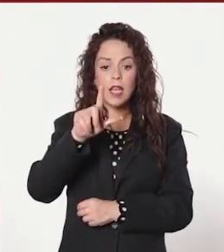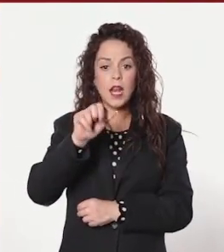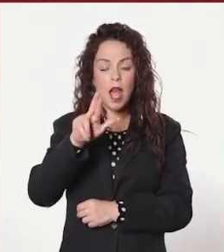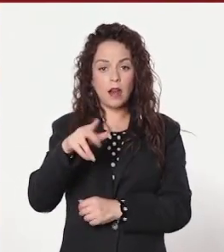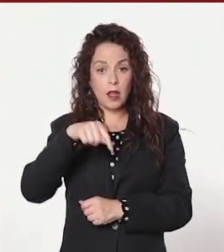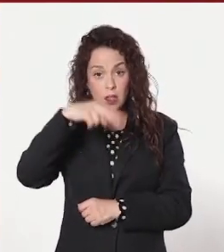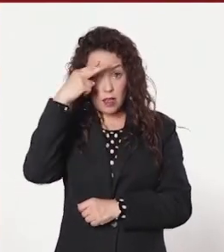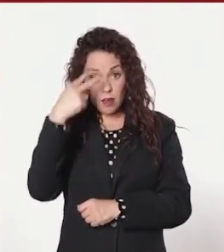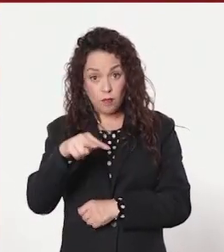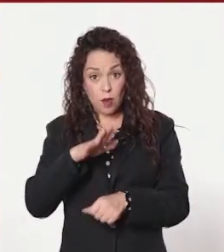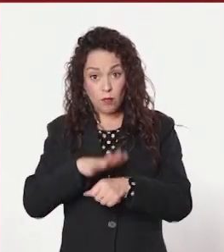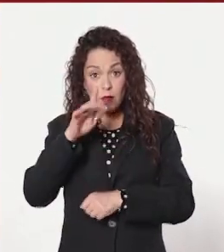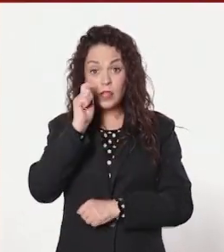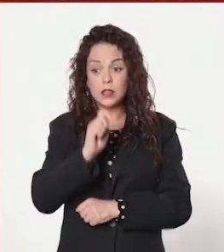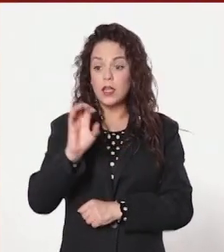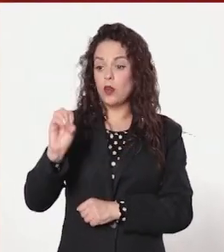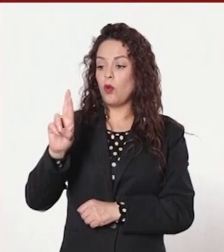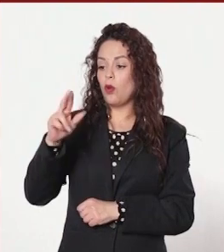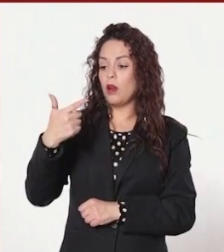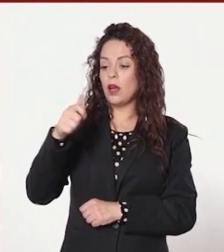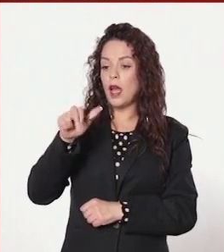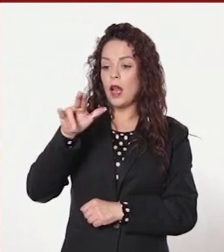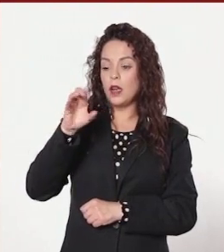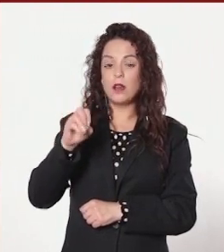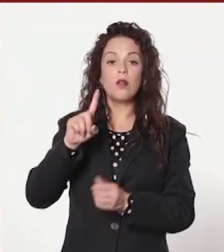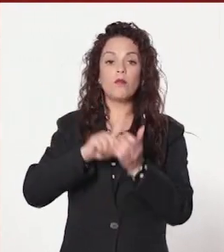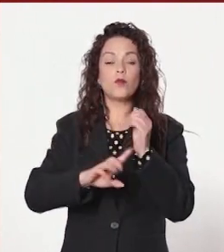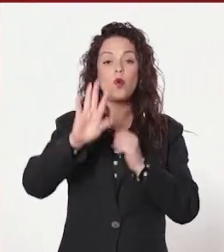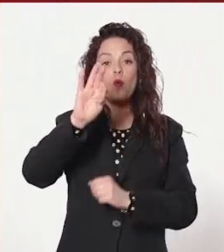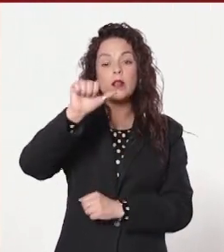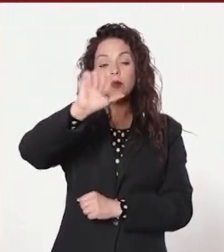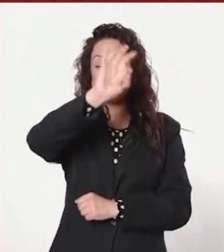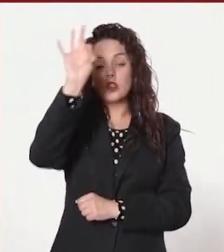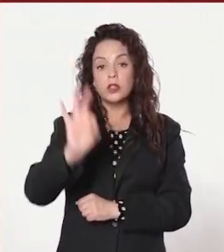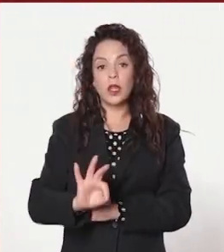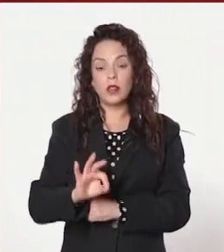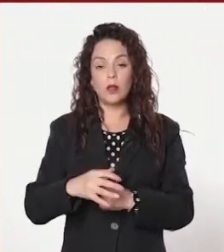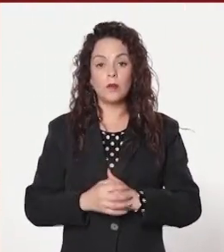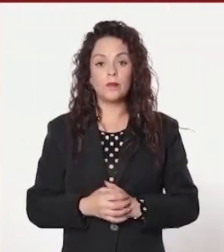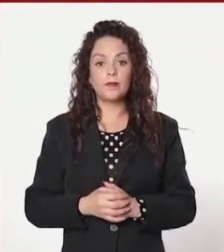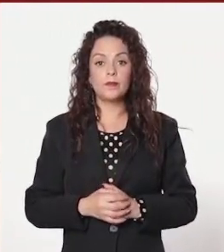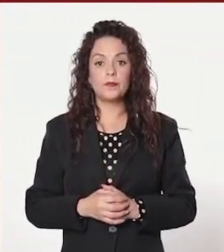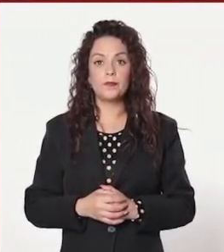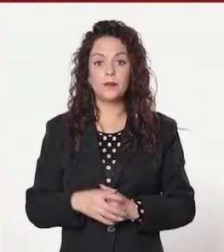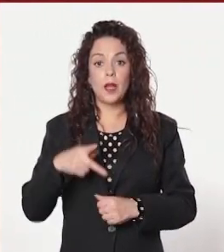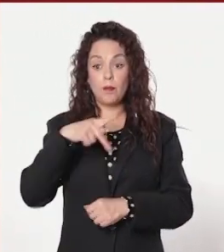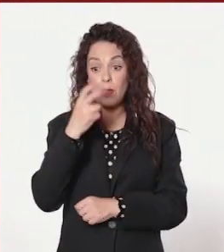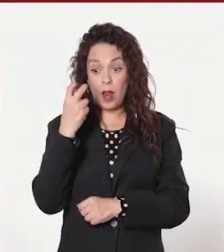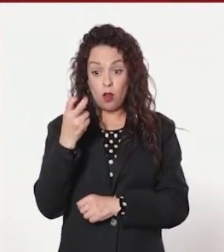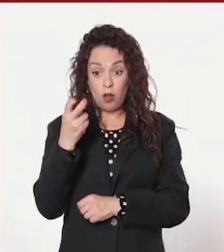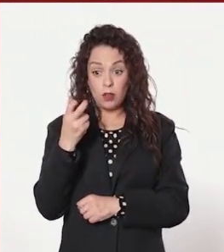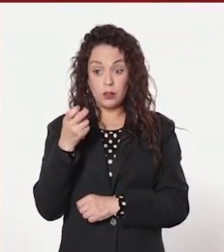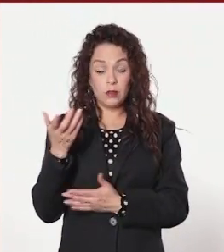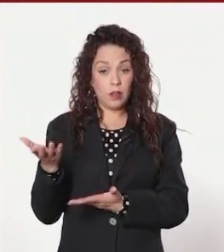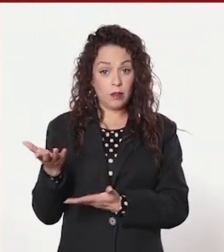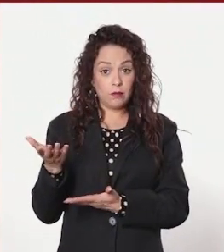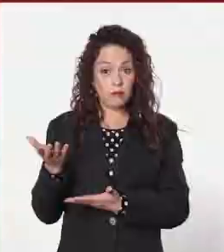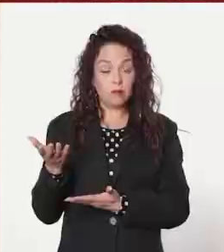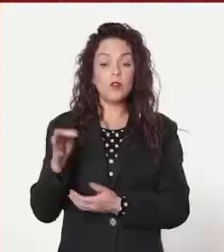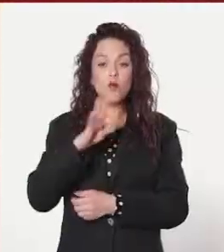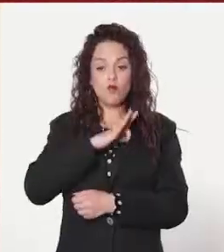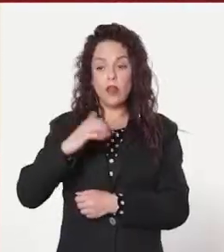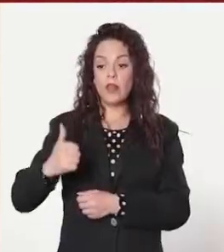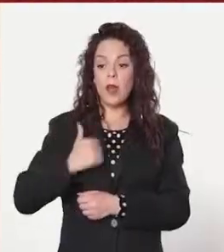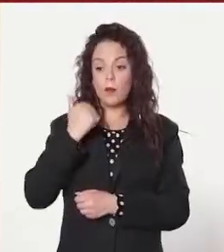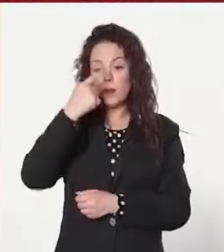genera en México es el orgánico, con 46%. Lo bueno de este residuo es que este residuo, como decía, se puede